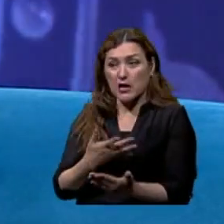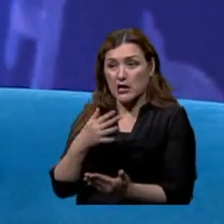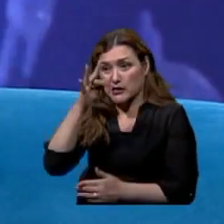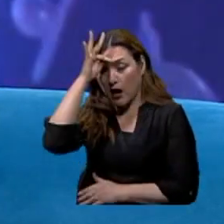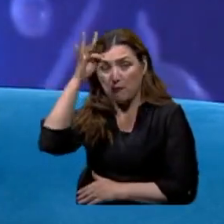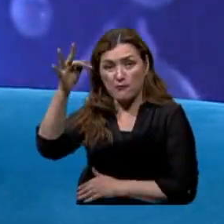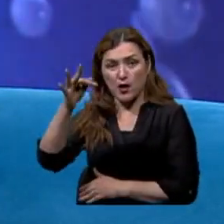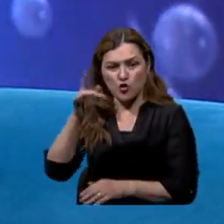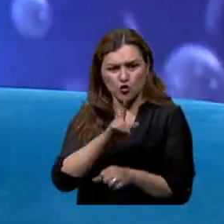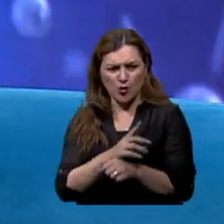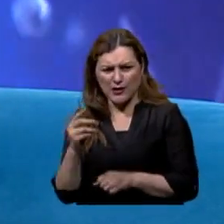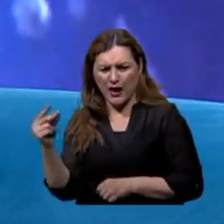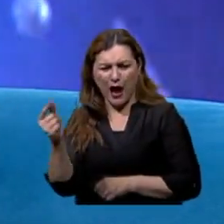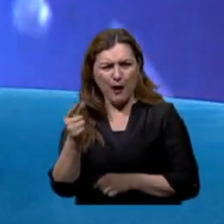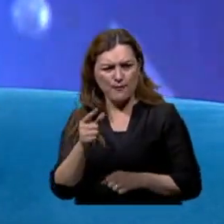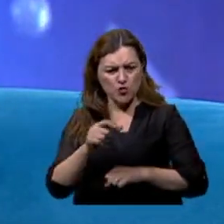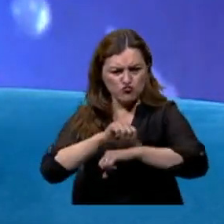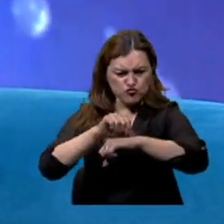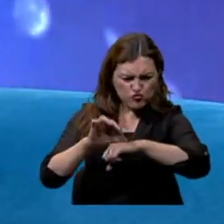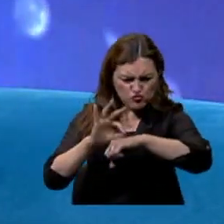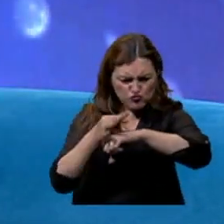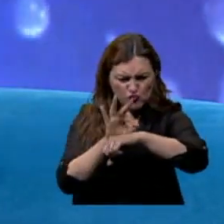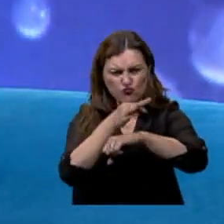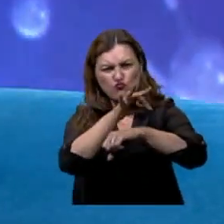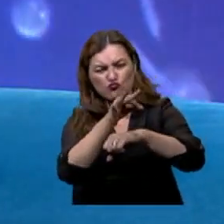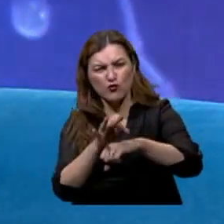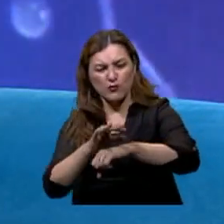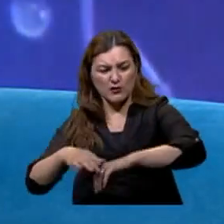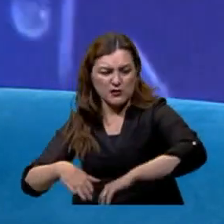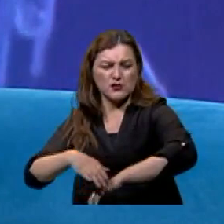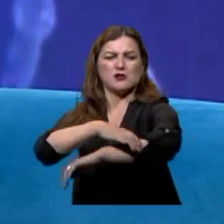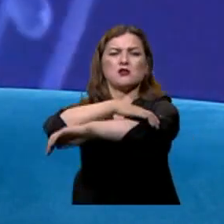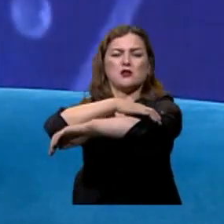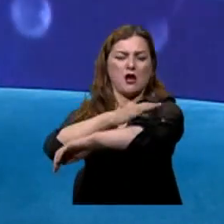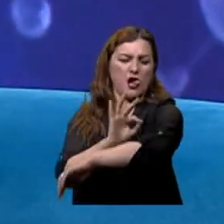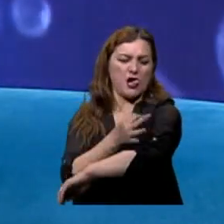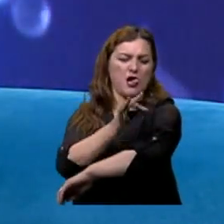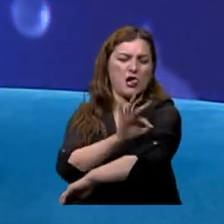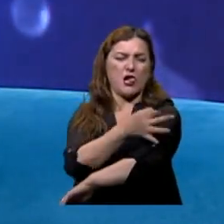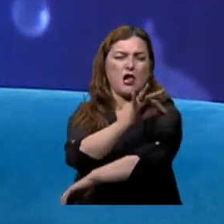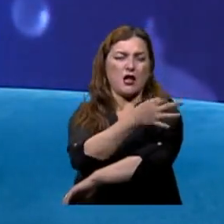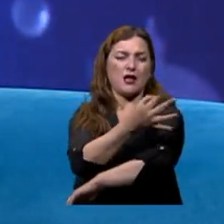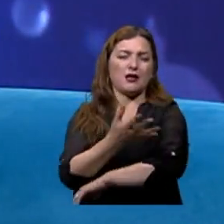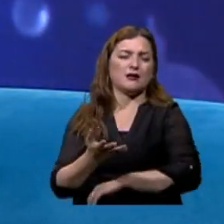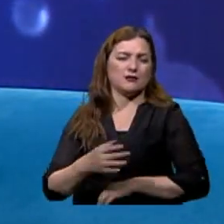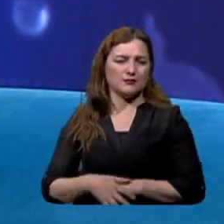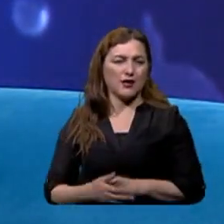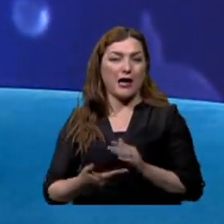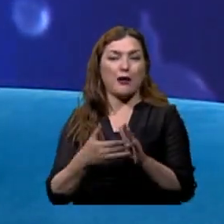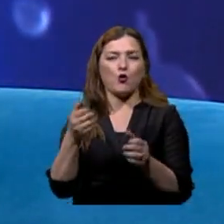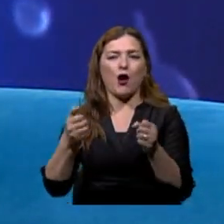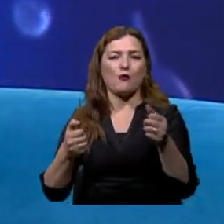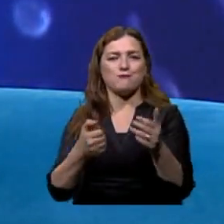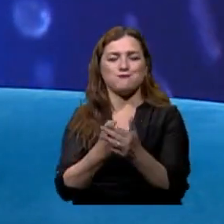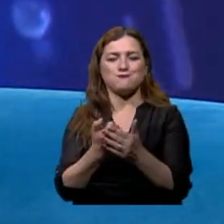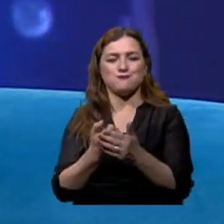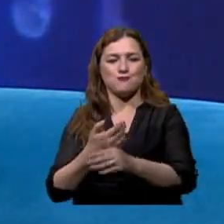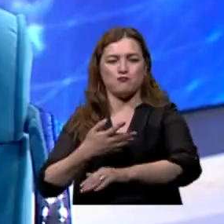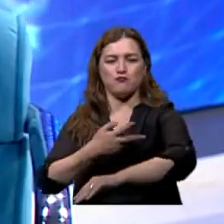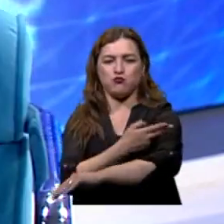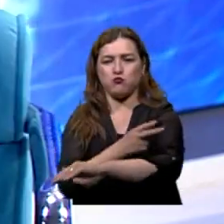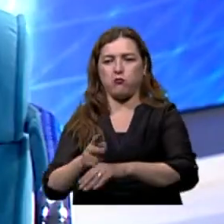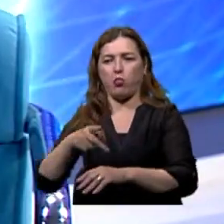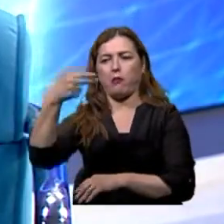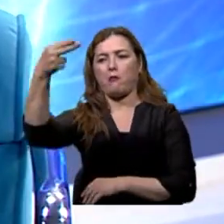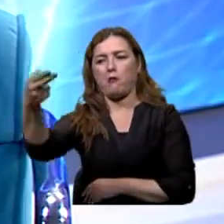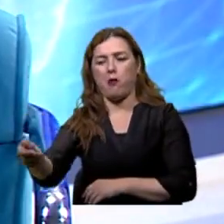actuar inmediatamente para combatir infecciones, para reimplantar tejidos, para limpiar las heridas, es muy importante para que nos